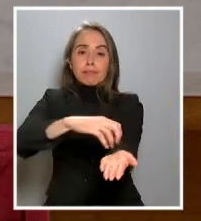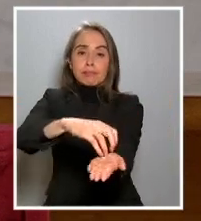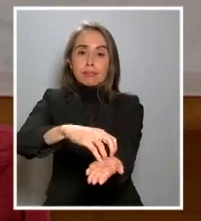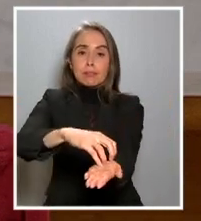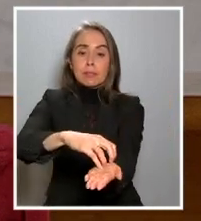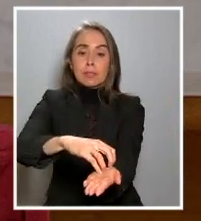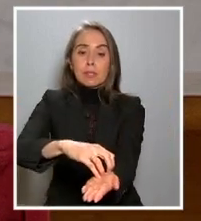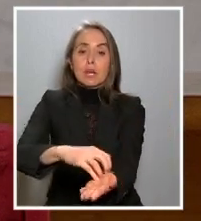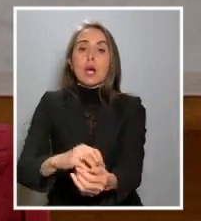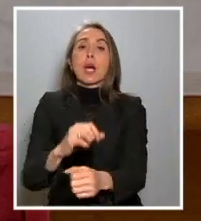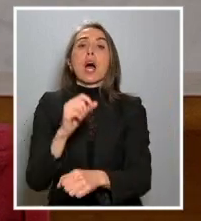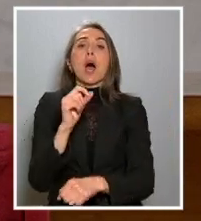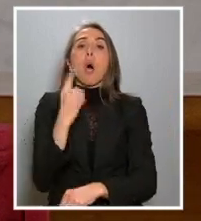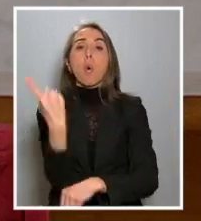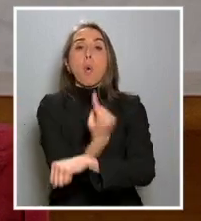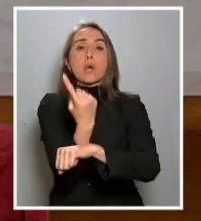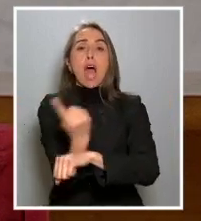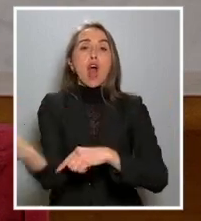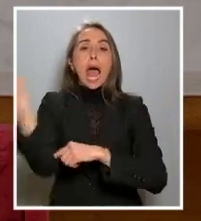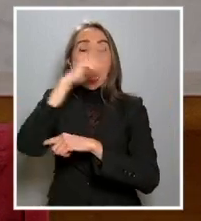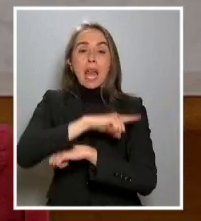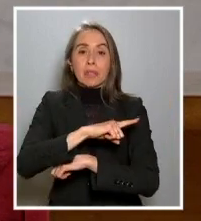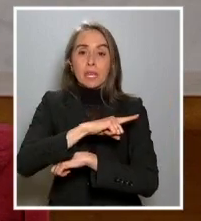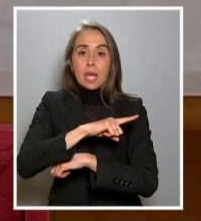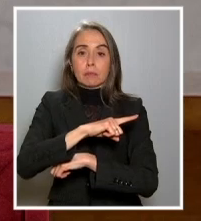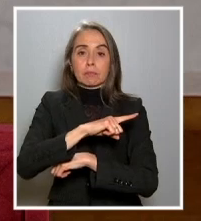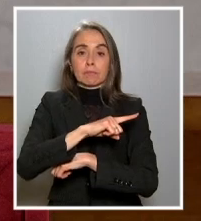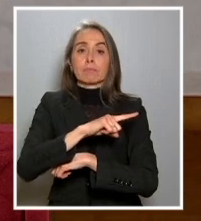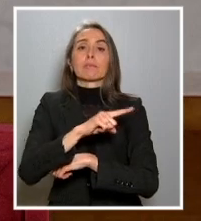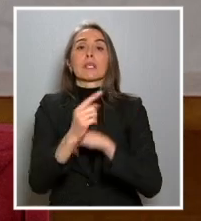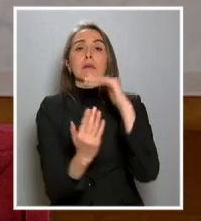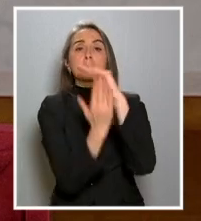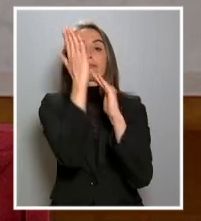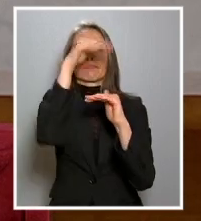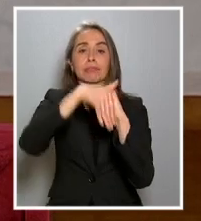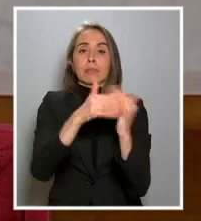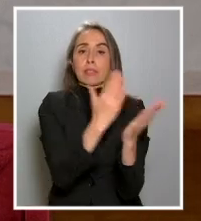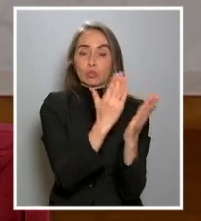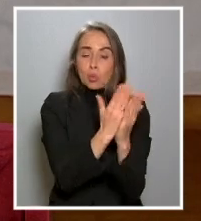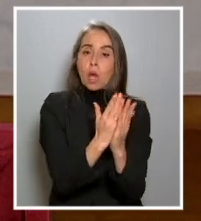durante una hora al día dentro de la actual jornada escolar.